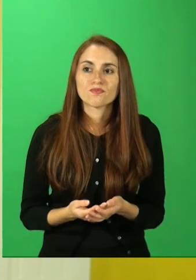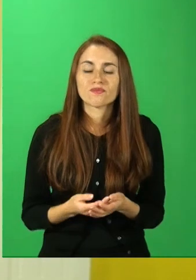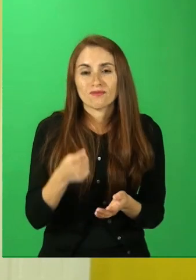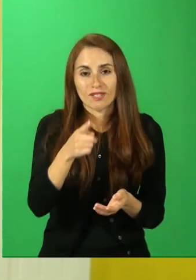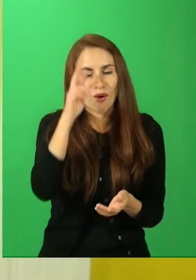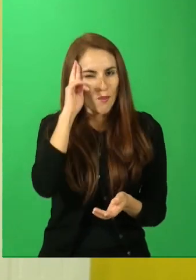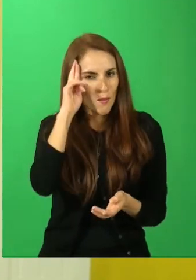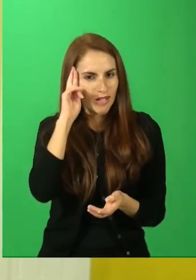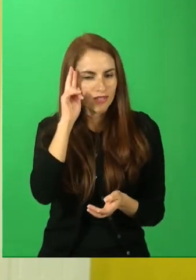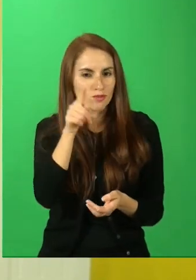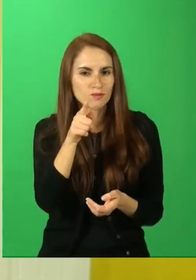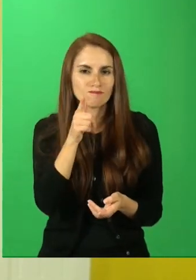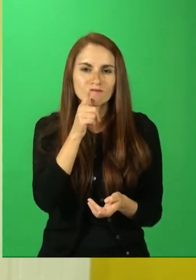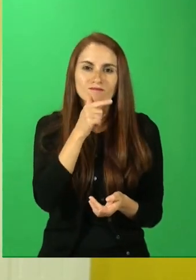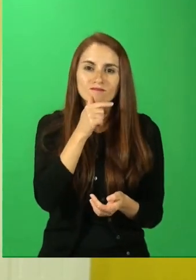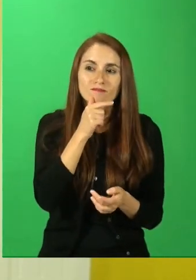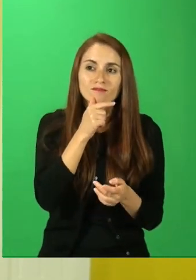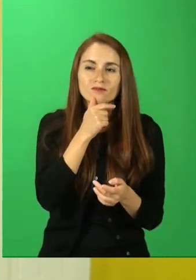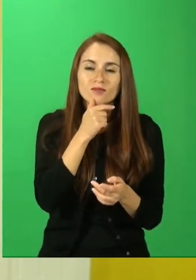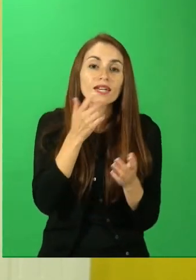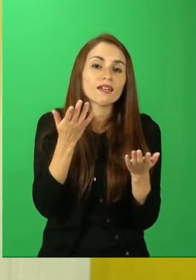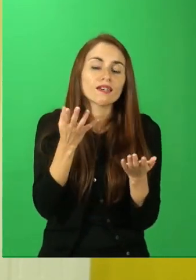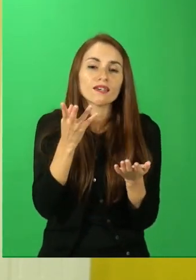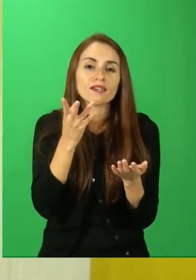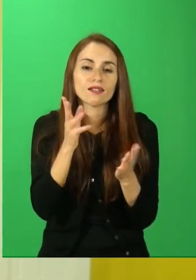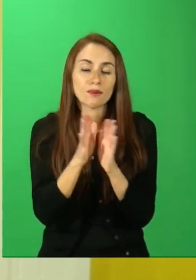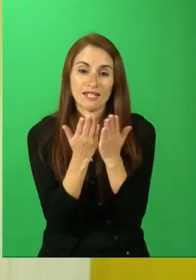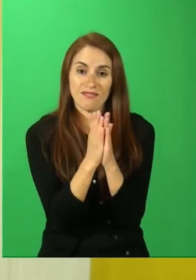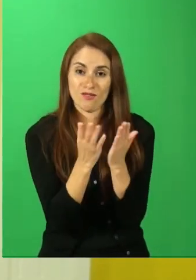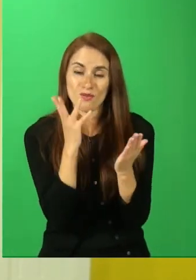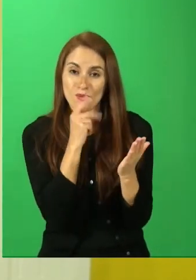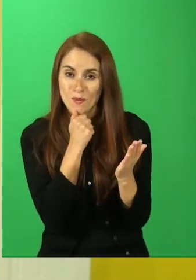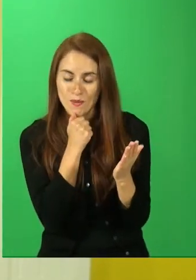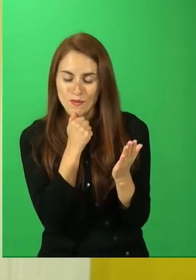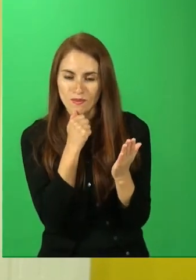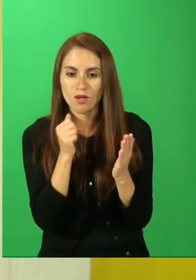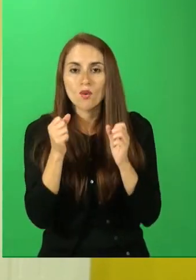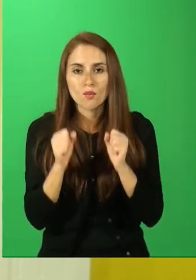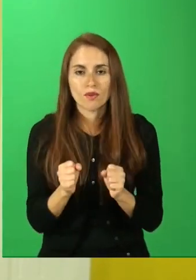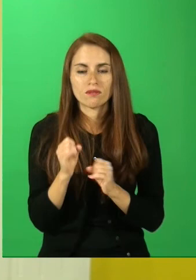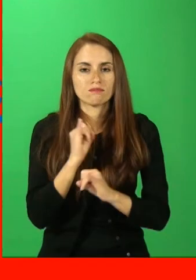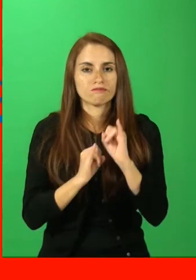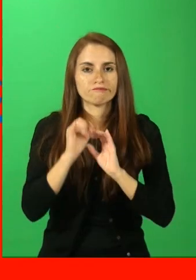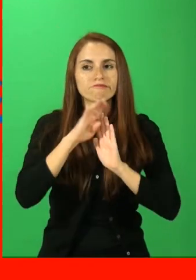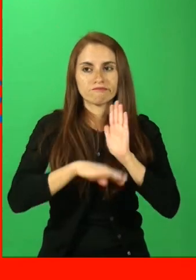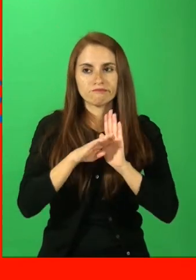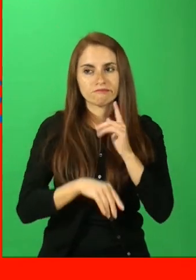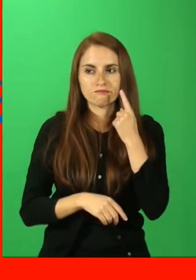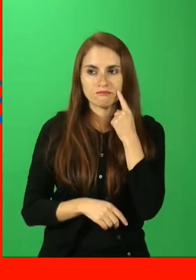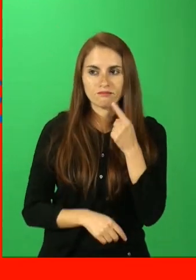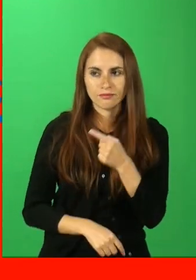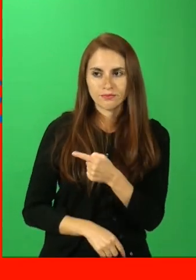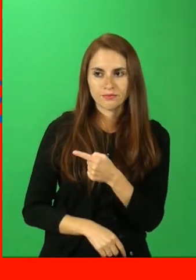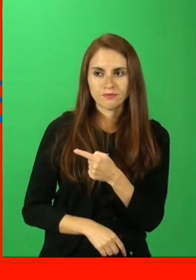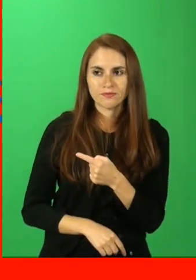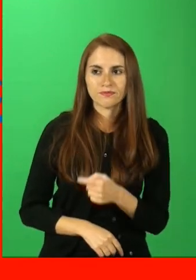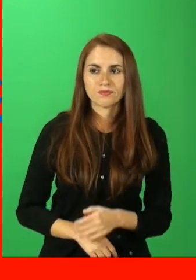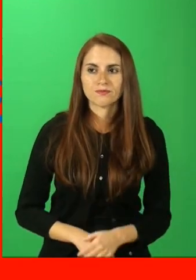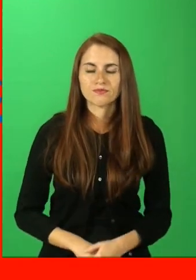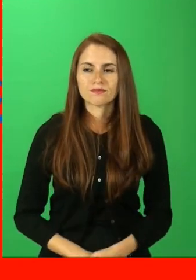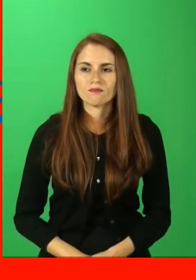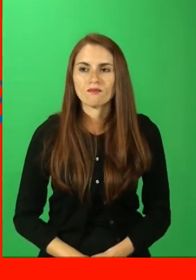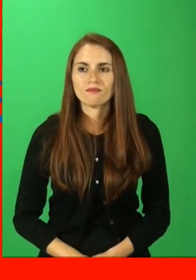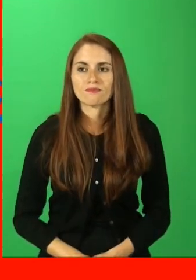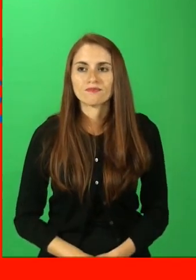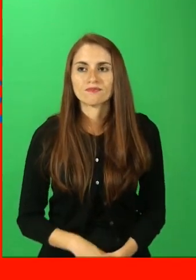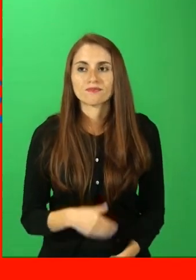se olviden de que si quieren textos, por si no pueden físicamente tenerlos, métanse a la página curriculumnacional.cl. No